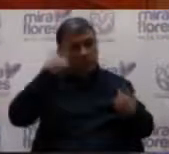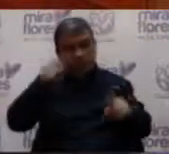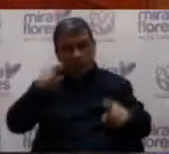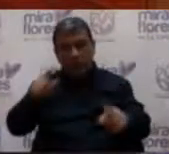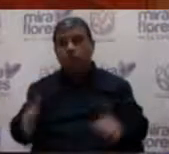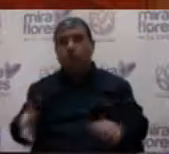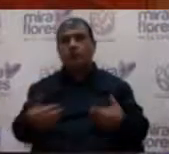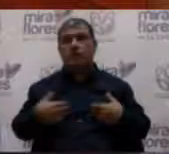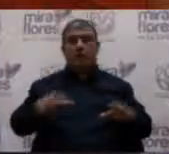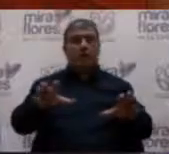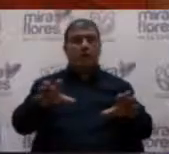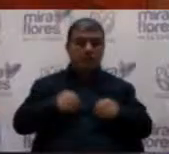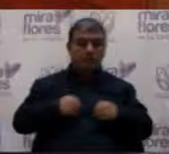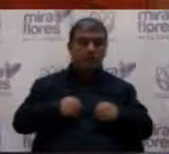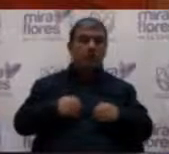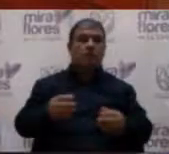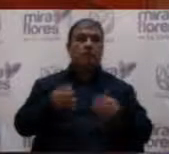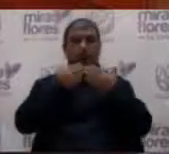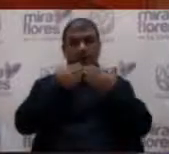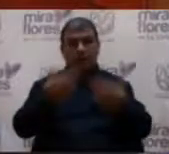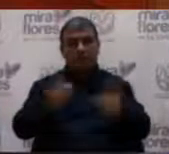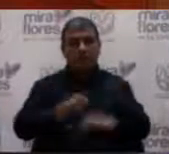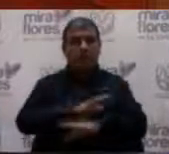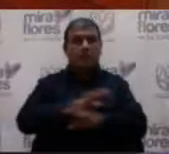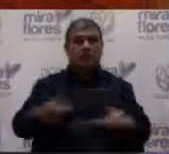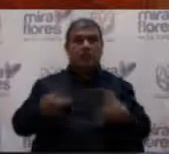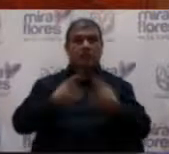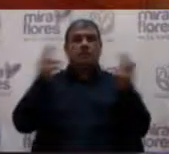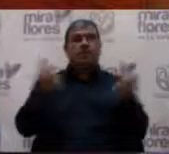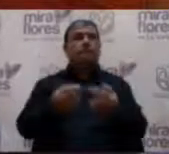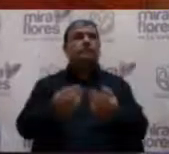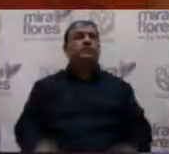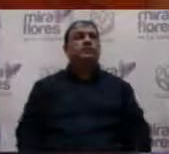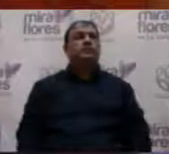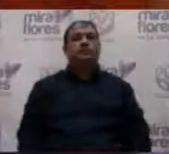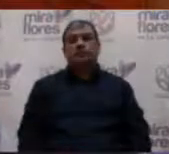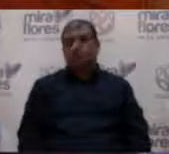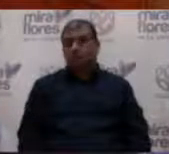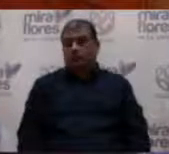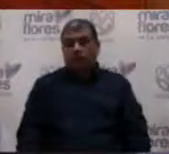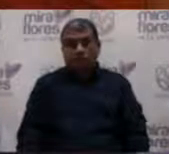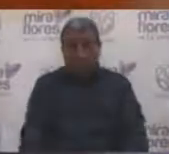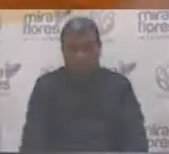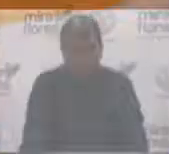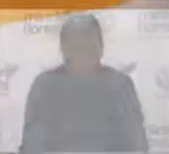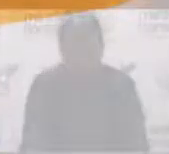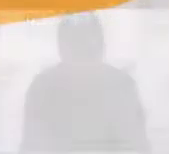que hemos tomado. Muchísimas gracias. Se levanta la sesión.